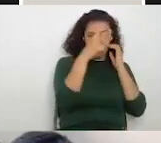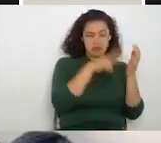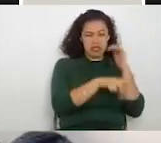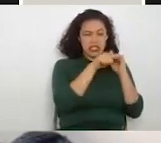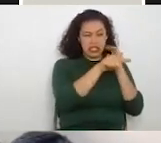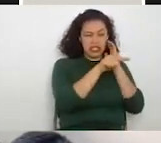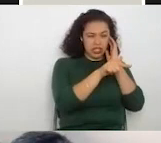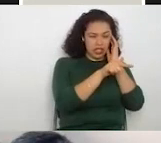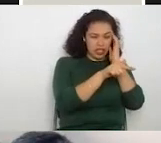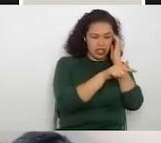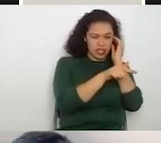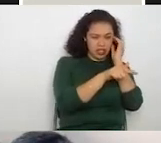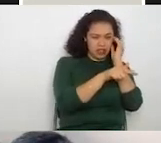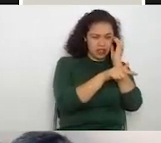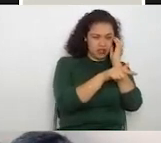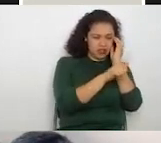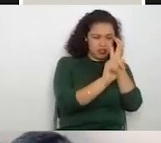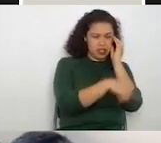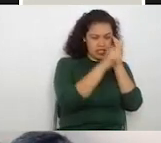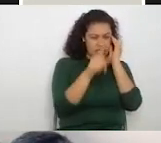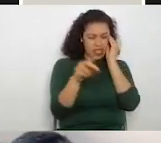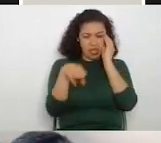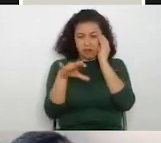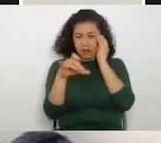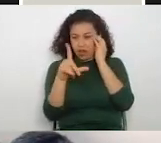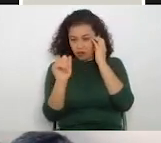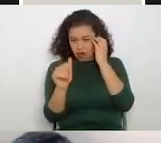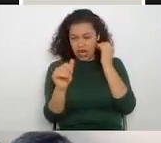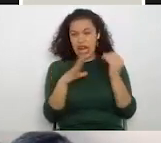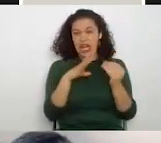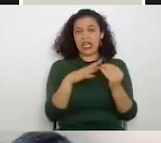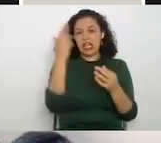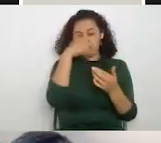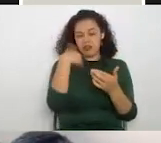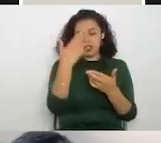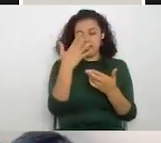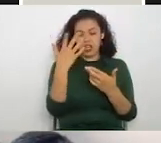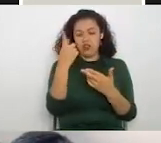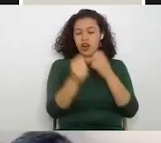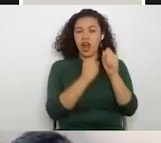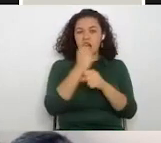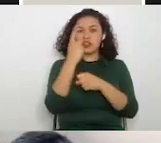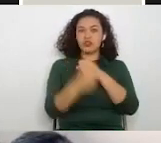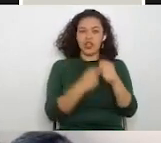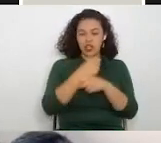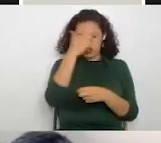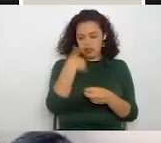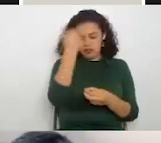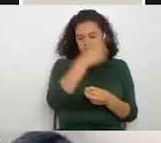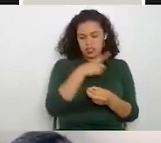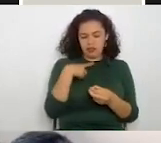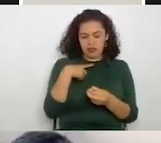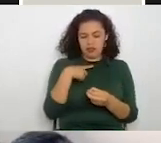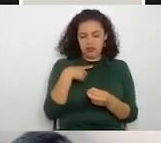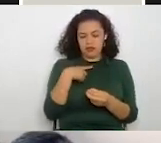2017, y ahora sí que nuestro manual de los manuales, pues ahí dice que la revisión es anual. Entonces, ahí obviamente